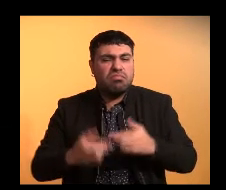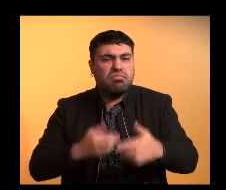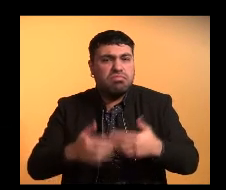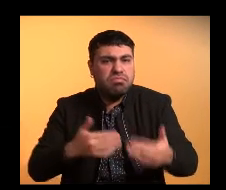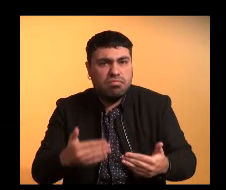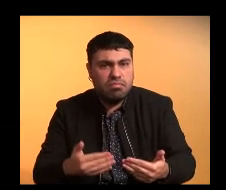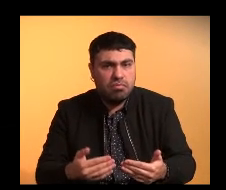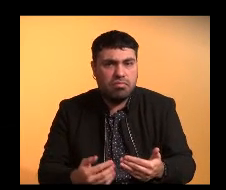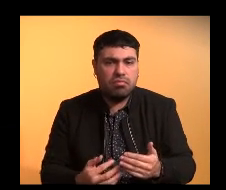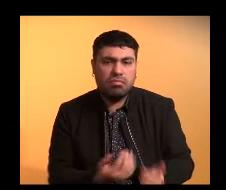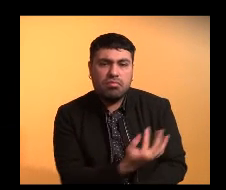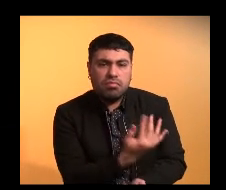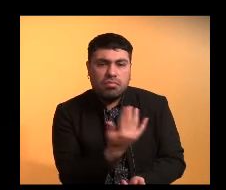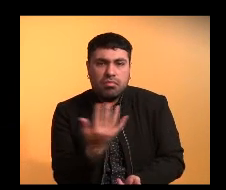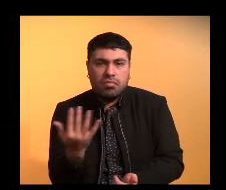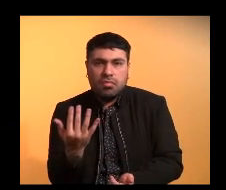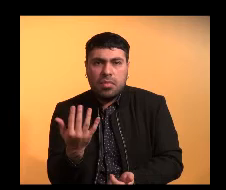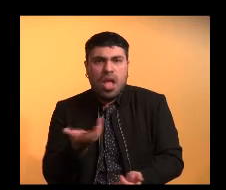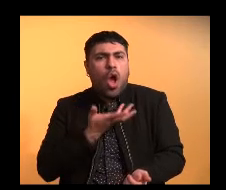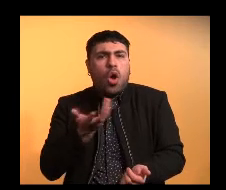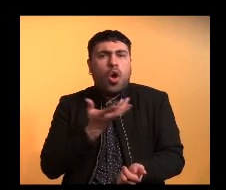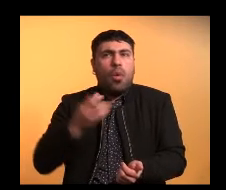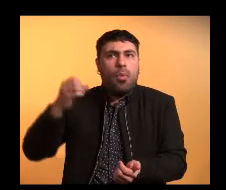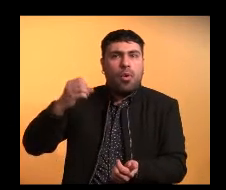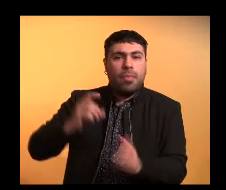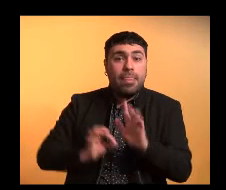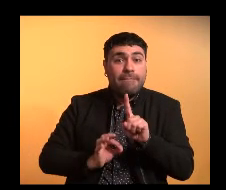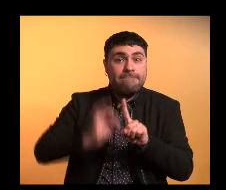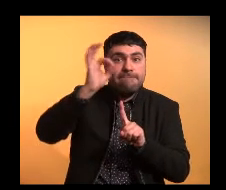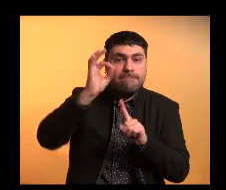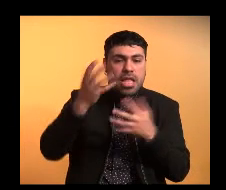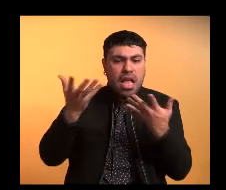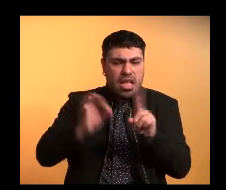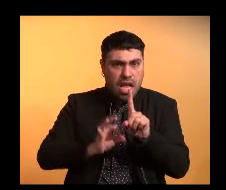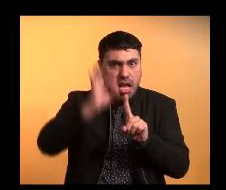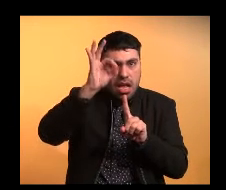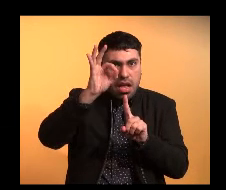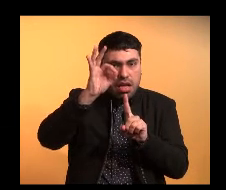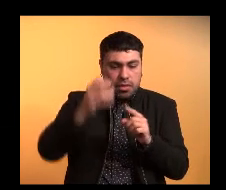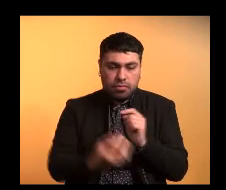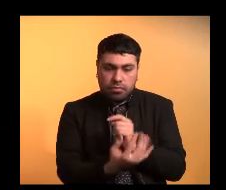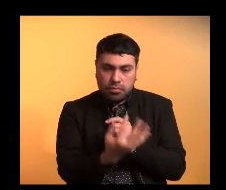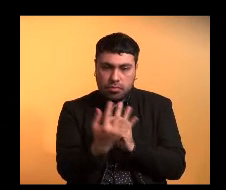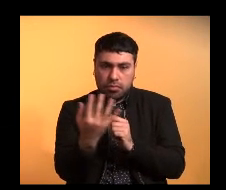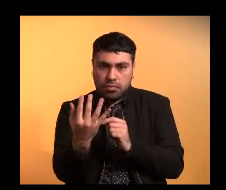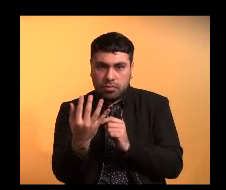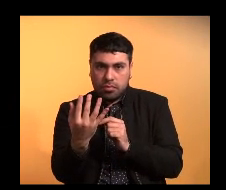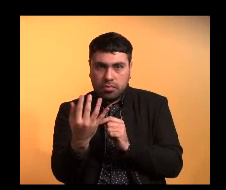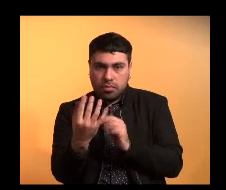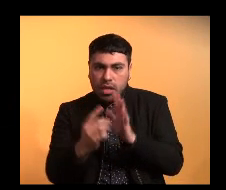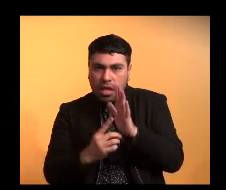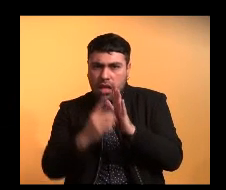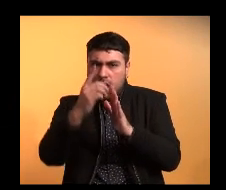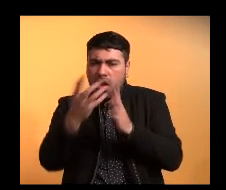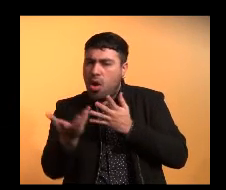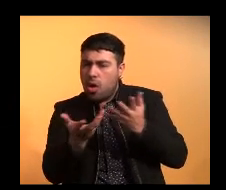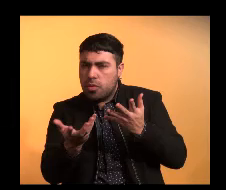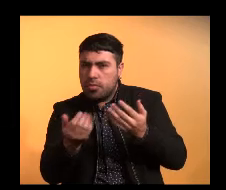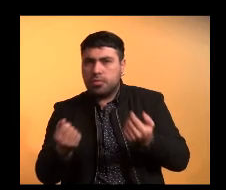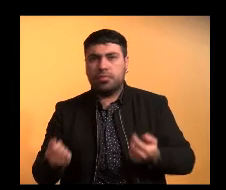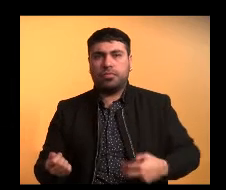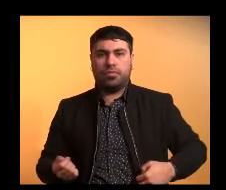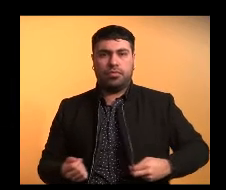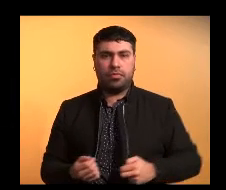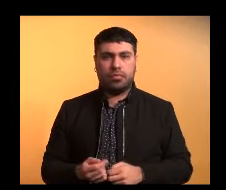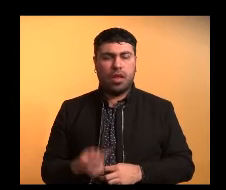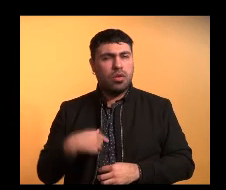de aumento de temperatura, porque si pensamos que a futuro se ha escrito que un